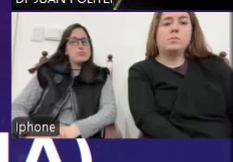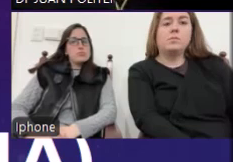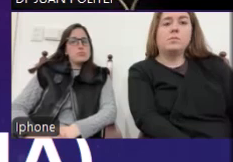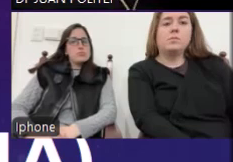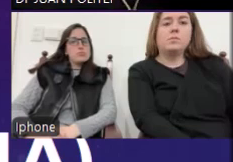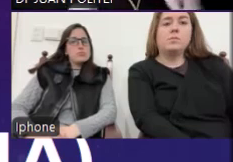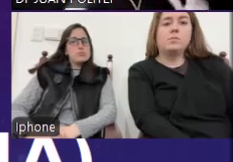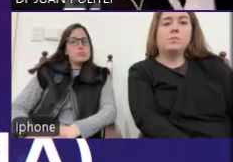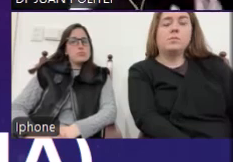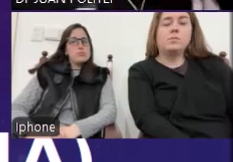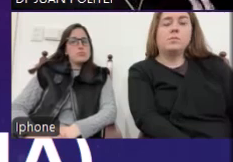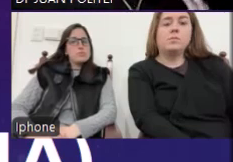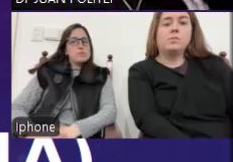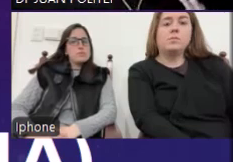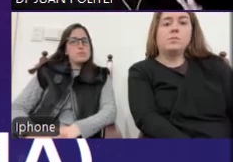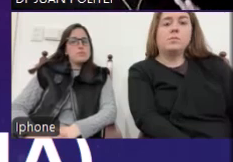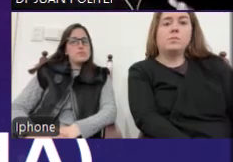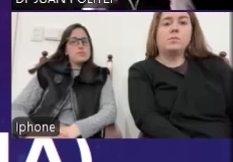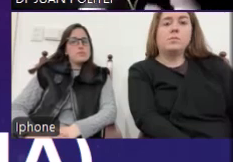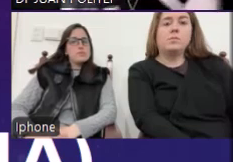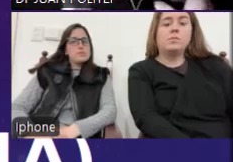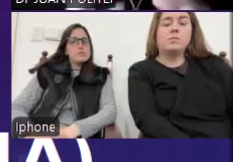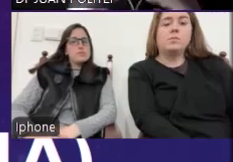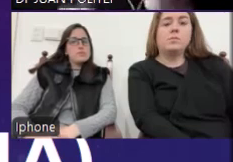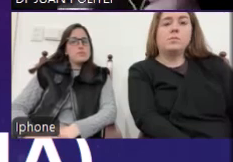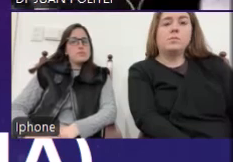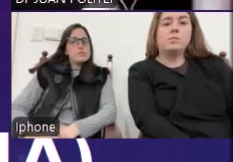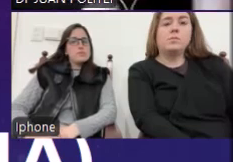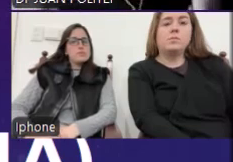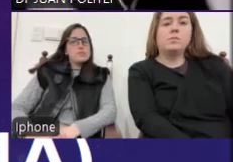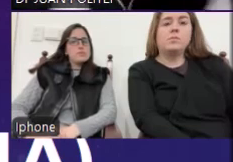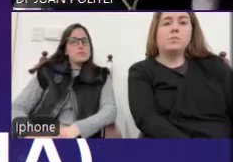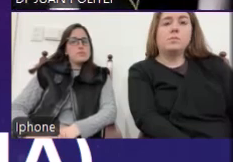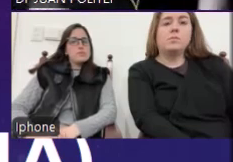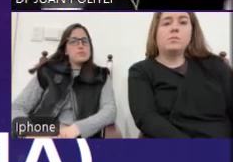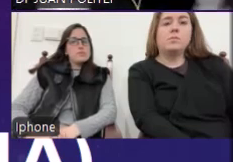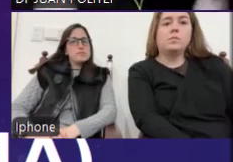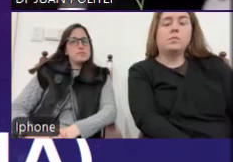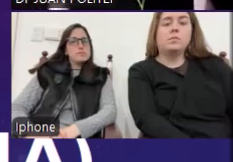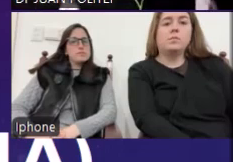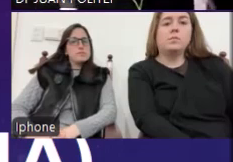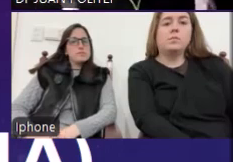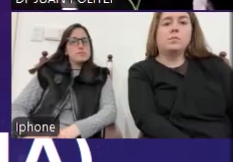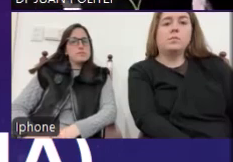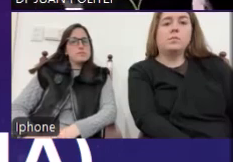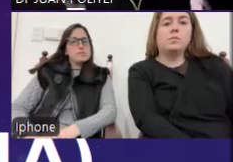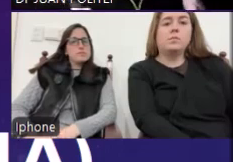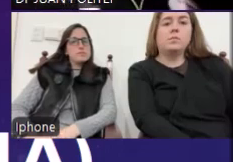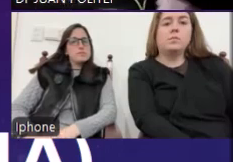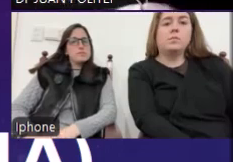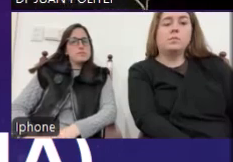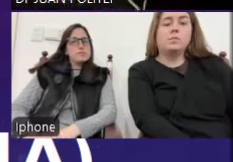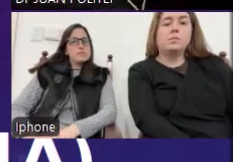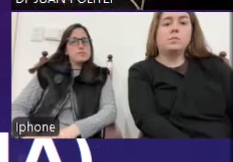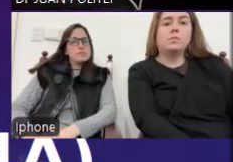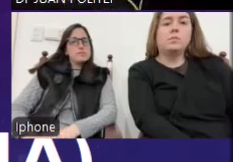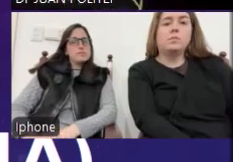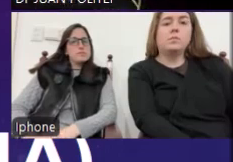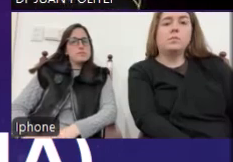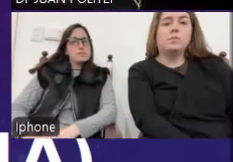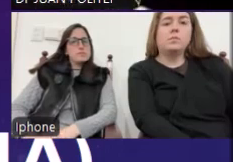esto. Y esto es un protocolo que están leyendo ahí, tiene siglas y letras.